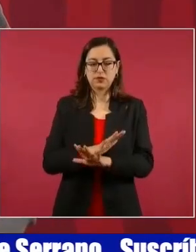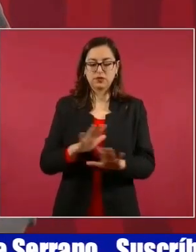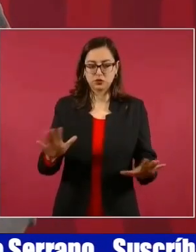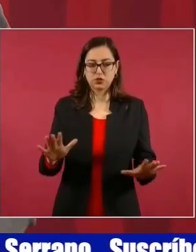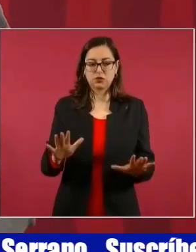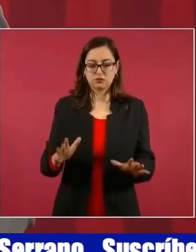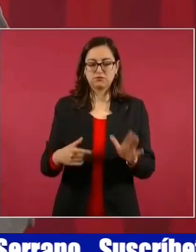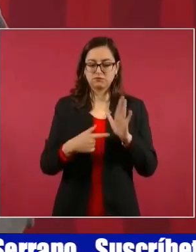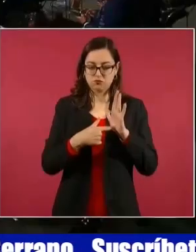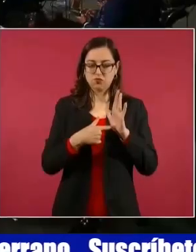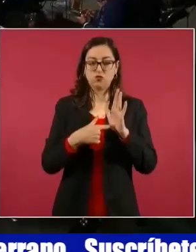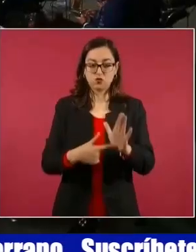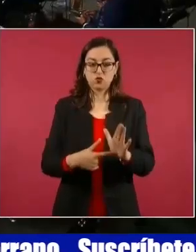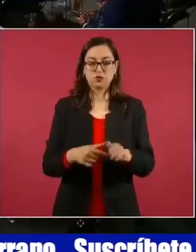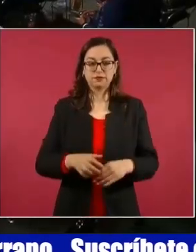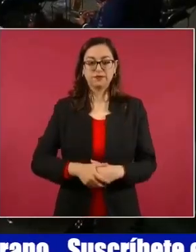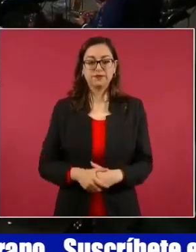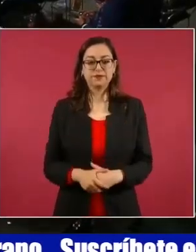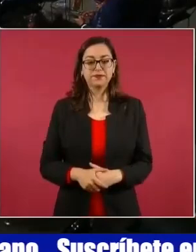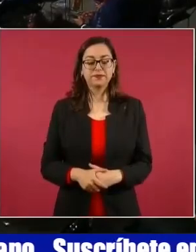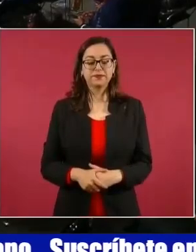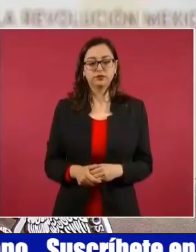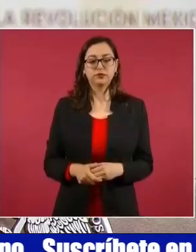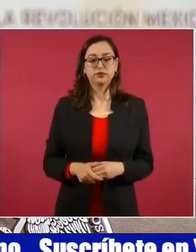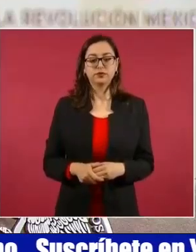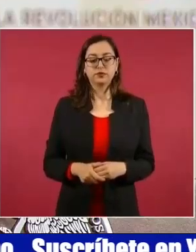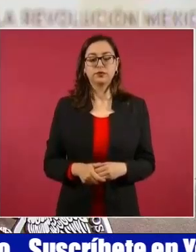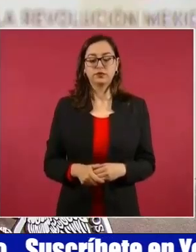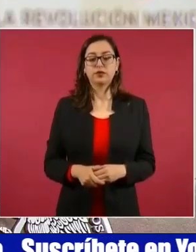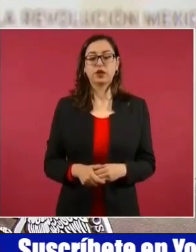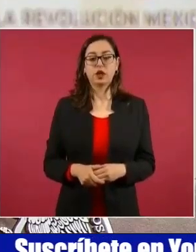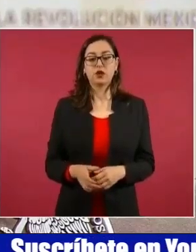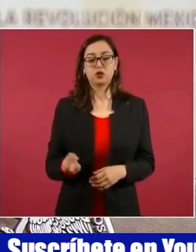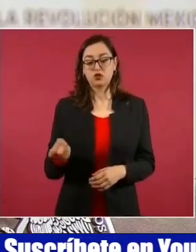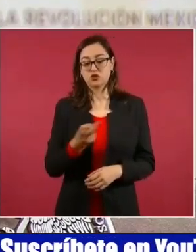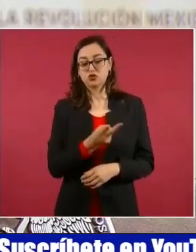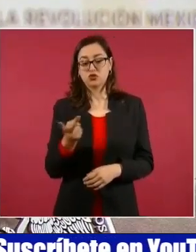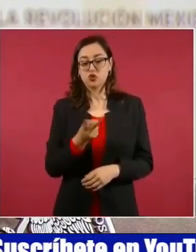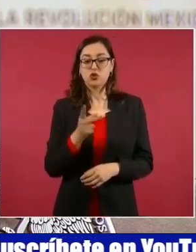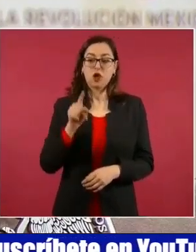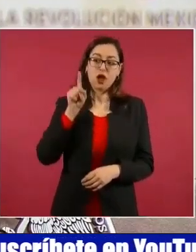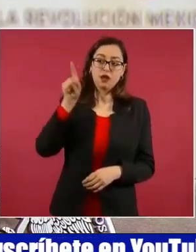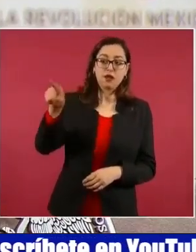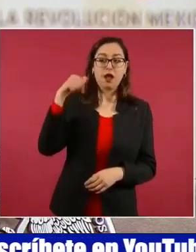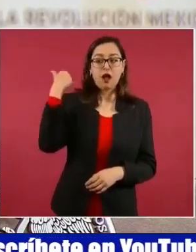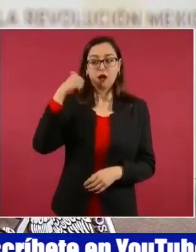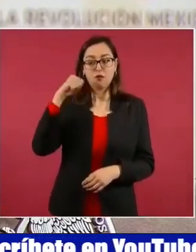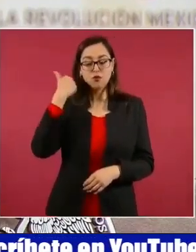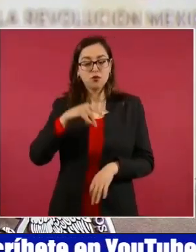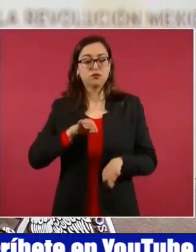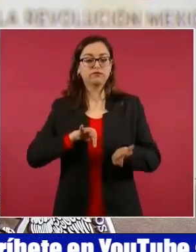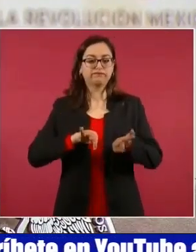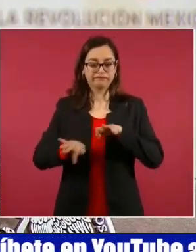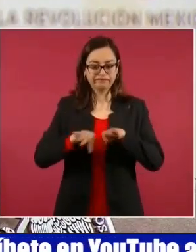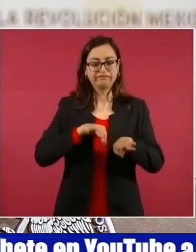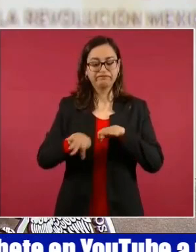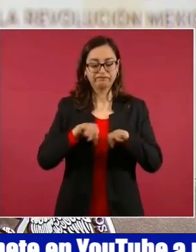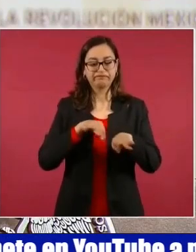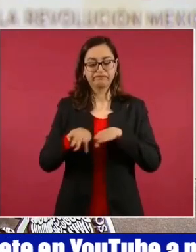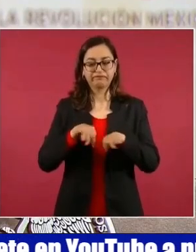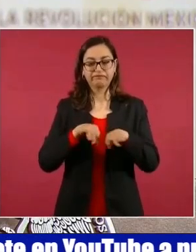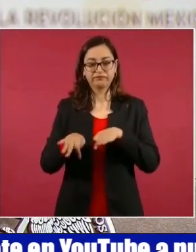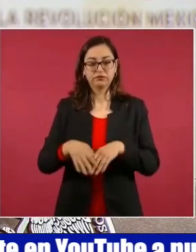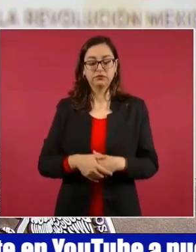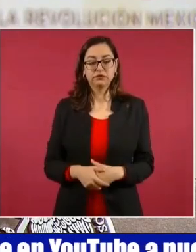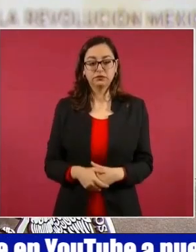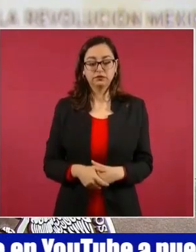en todo. Hay un planteamiento que hace muy fuerte que yo había escuchado, queridos compañeros, desde hace mucho